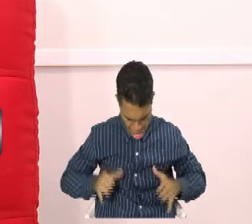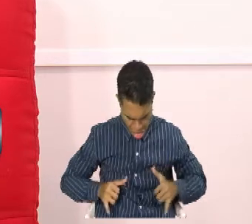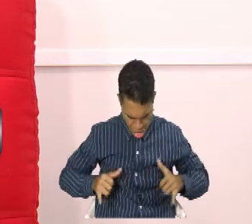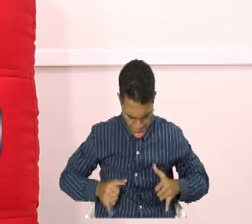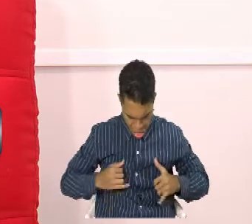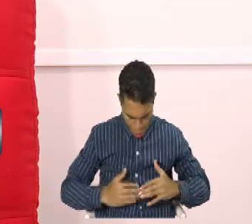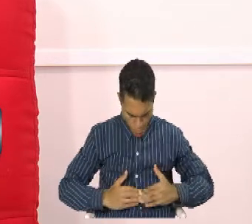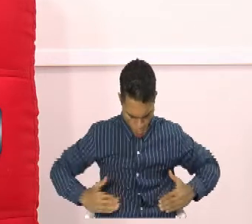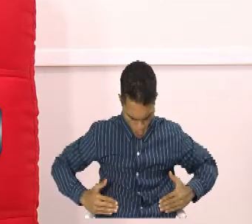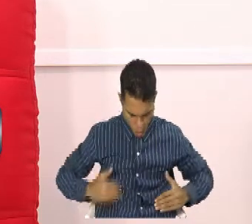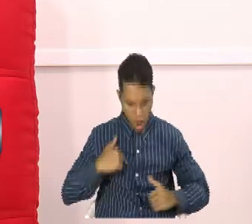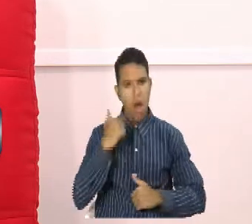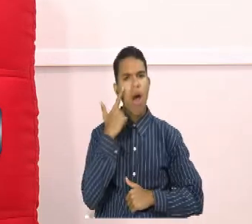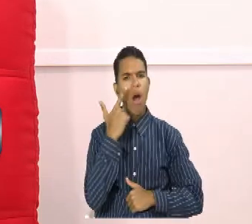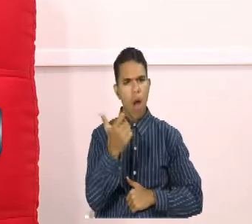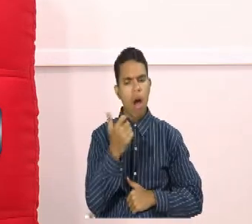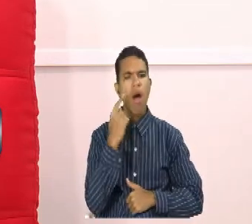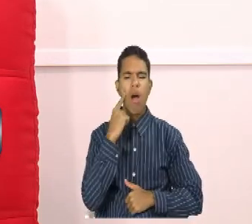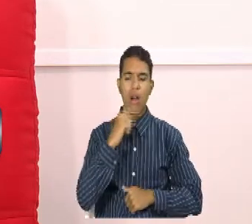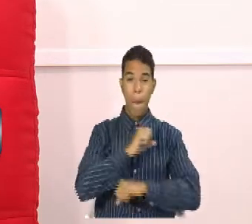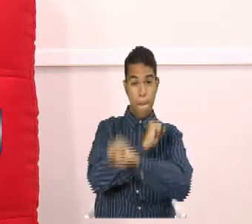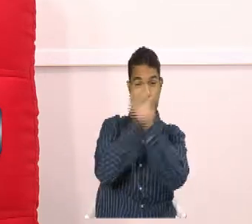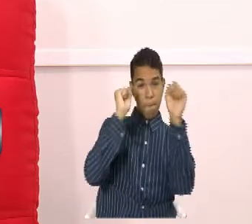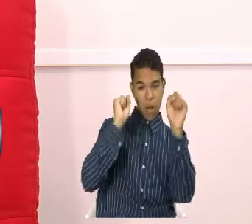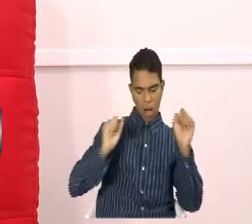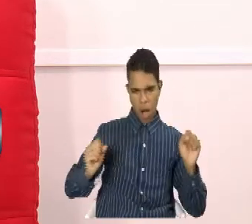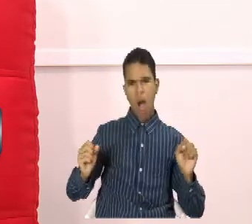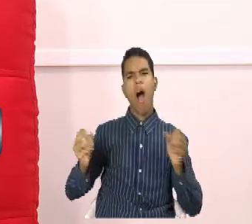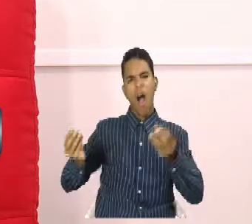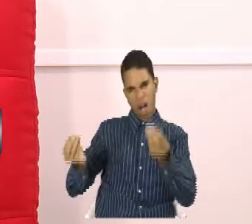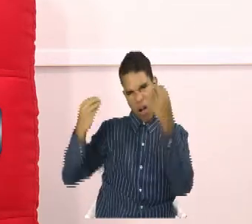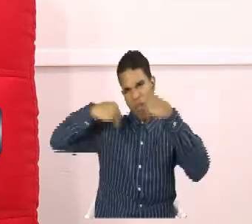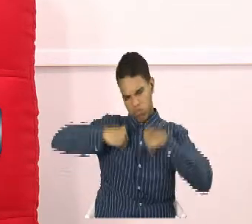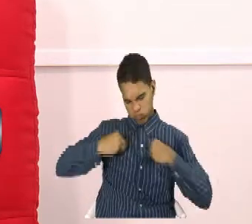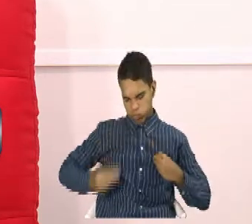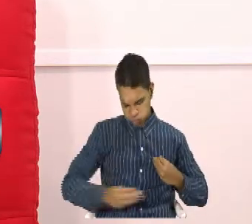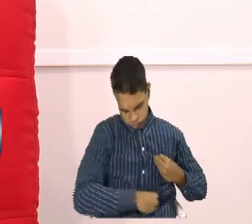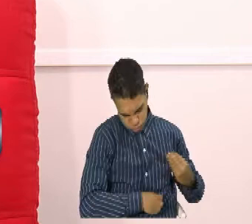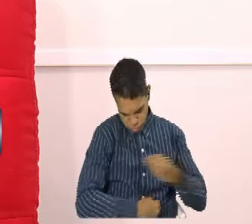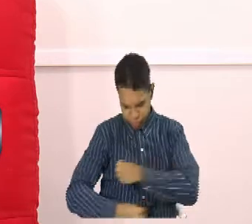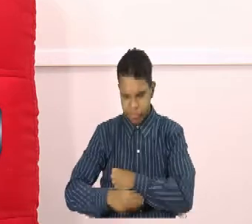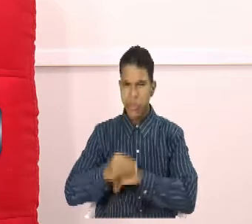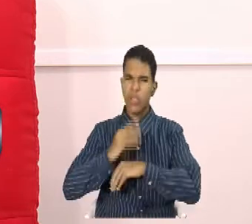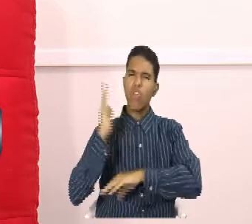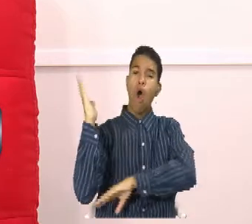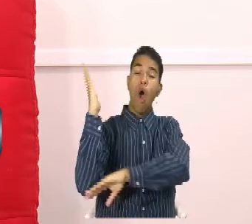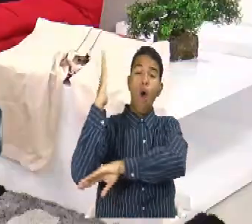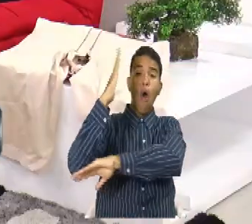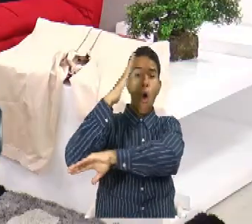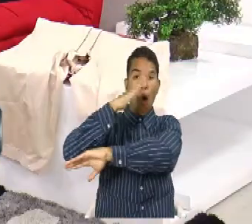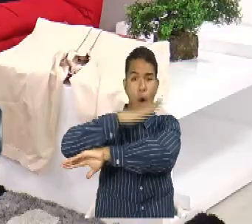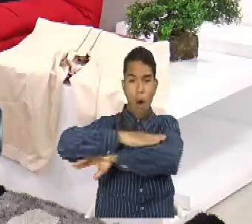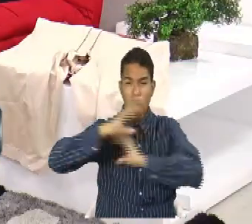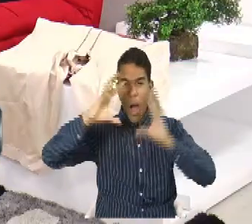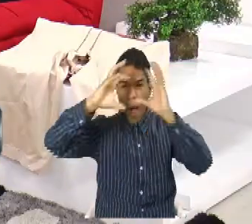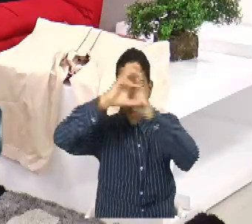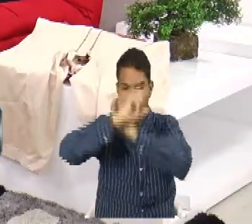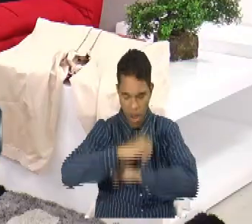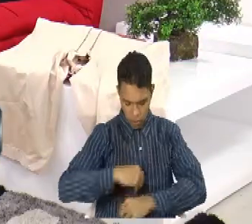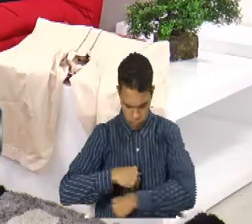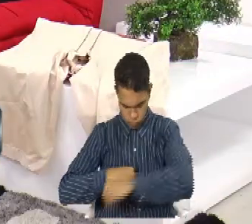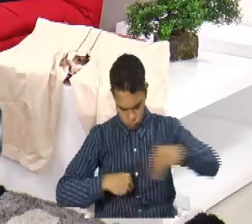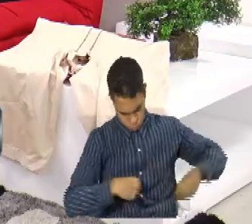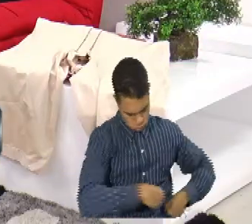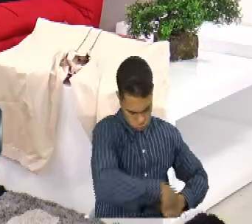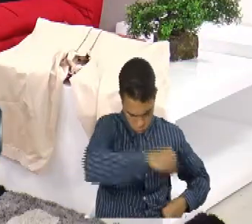se la retire ya en la noche, pues, para dormir más cómoda, porque no es bueno, a no ser que lo mande el médico, que dormamos con faja. El cuerpo necesita